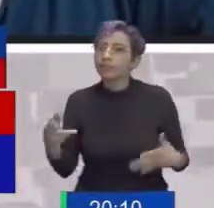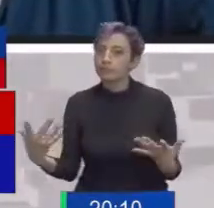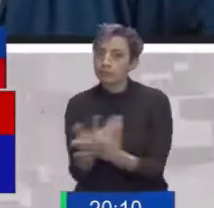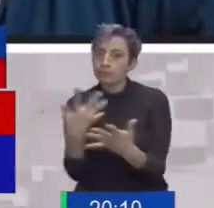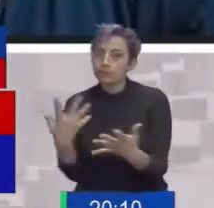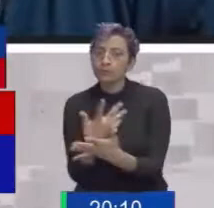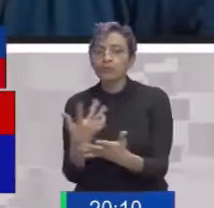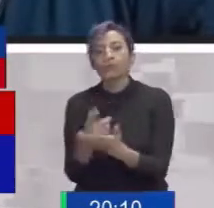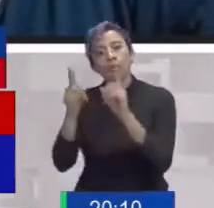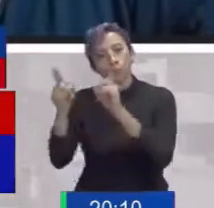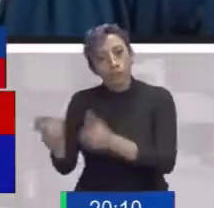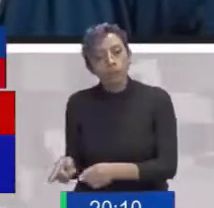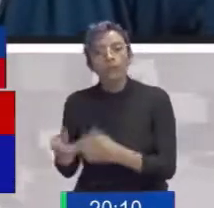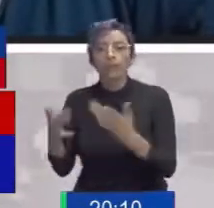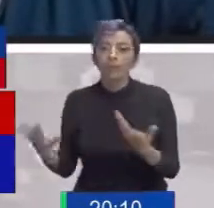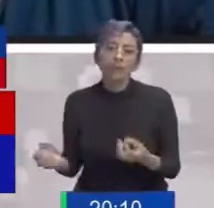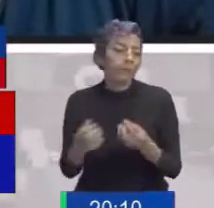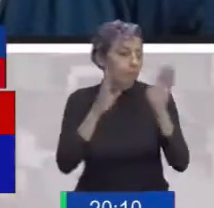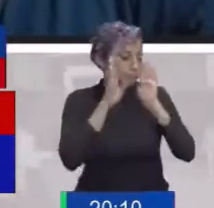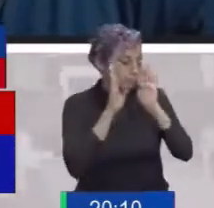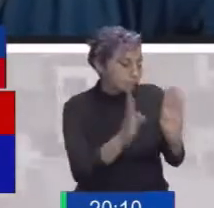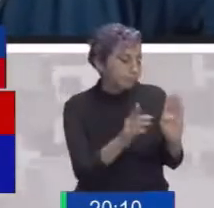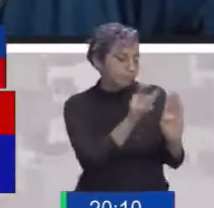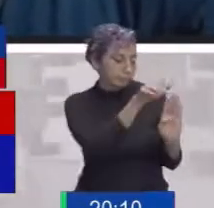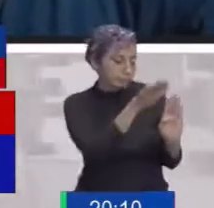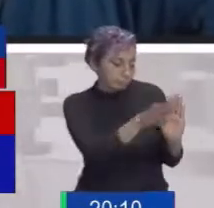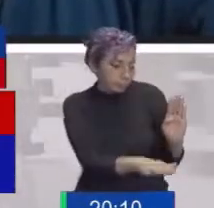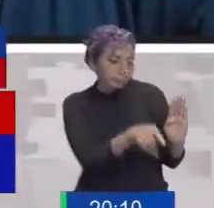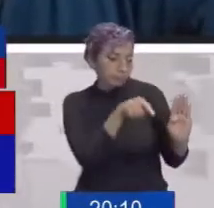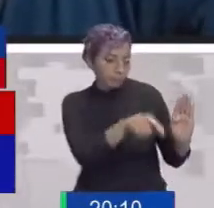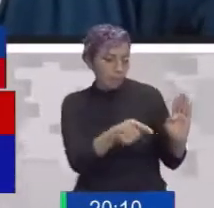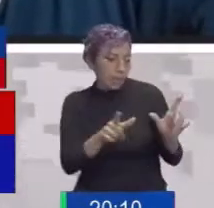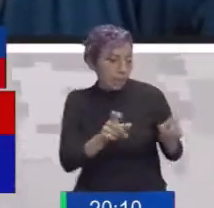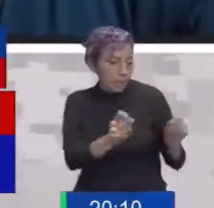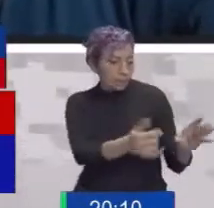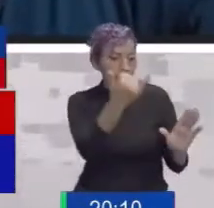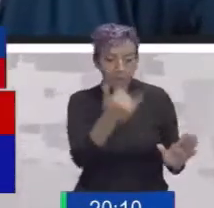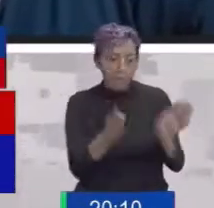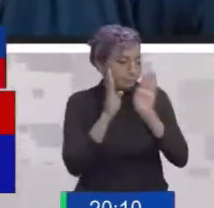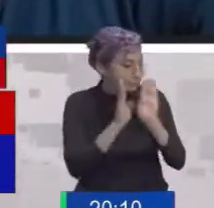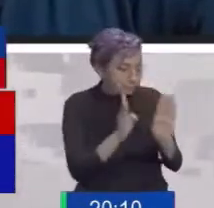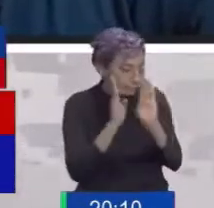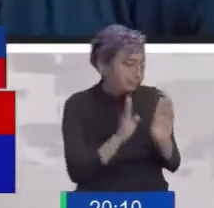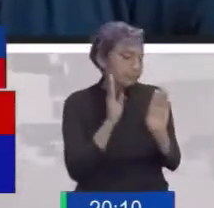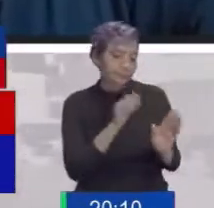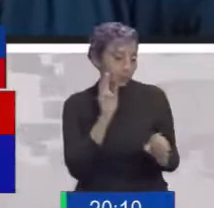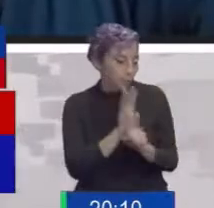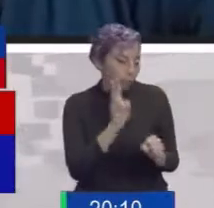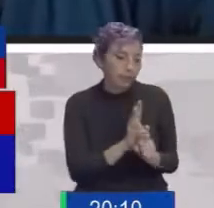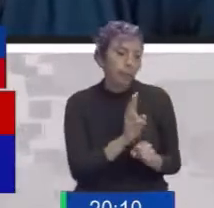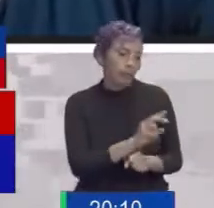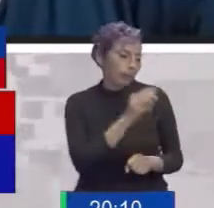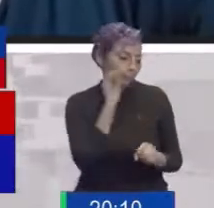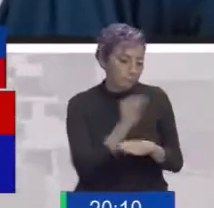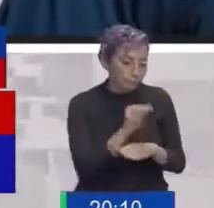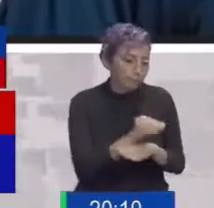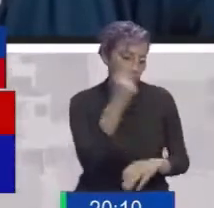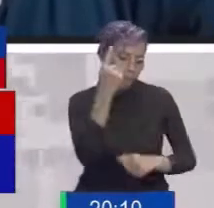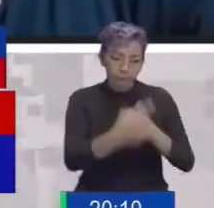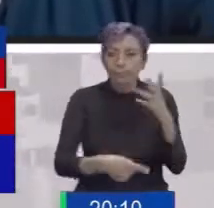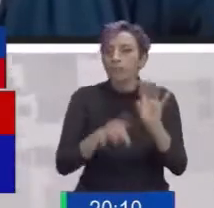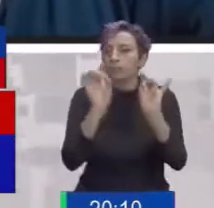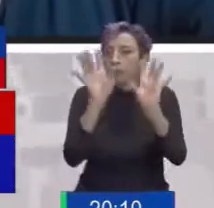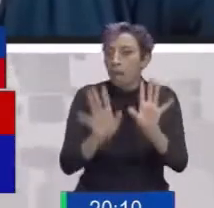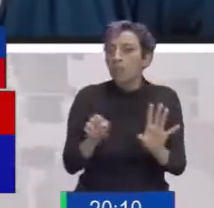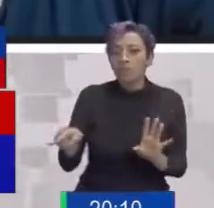dedicados al hijo que encara esta enfermedad. Es difícil cuando desde lugares del interior se tienen que